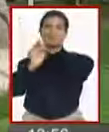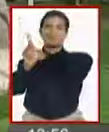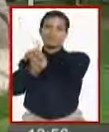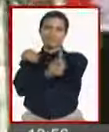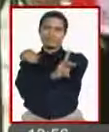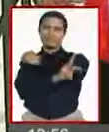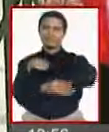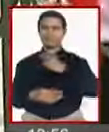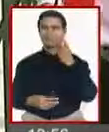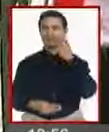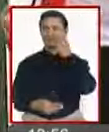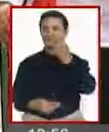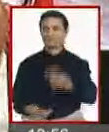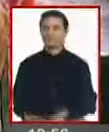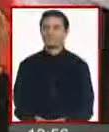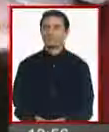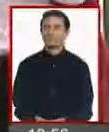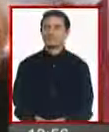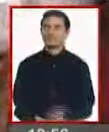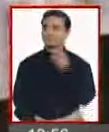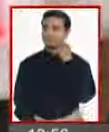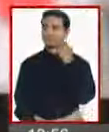Veamos.